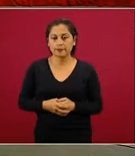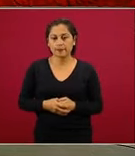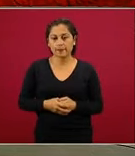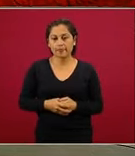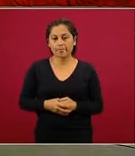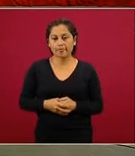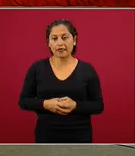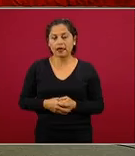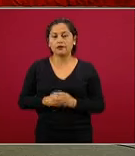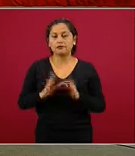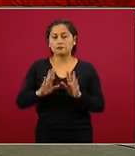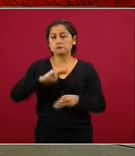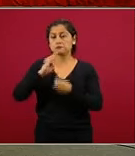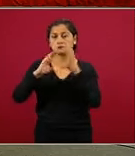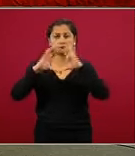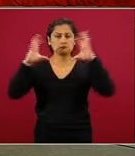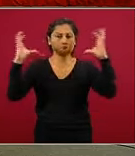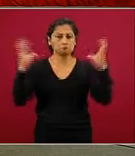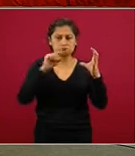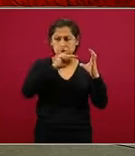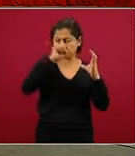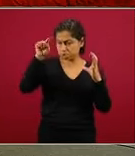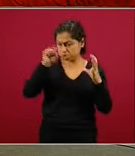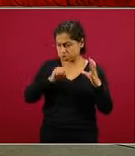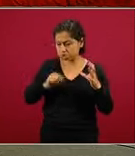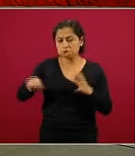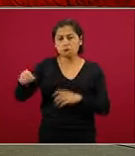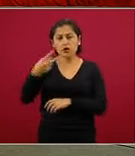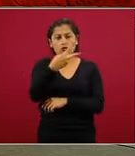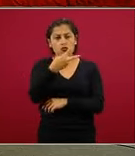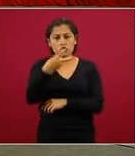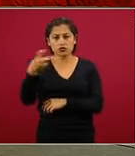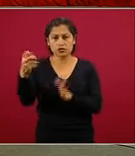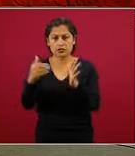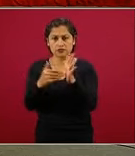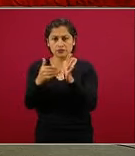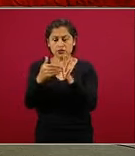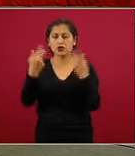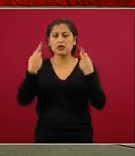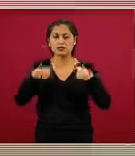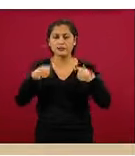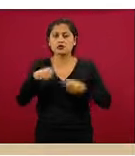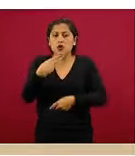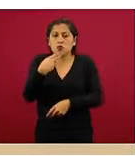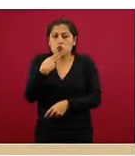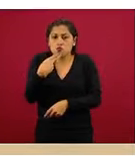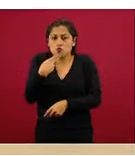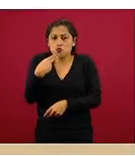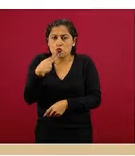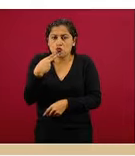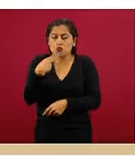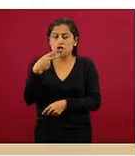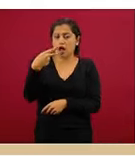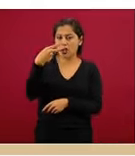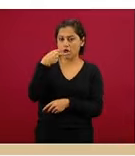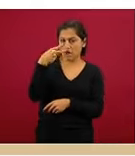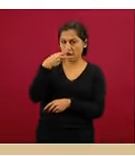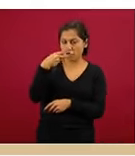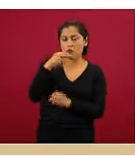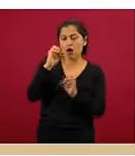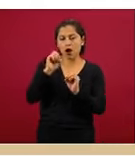Bueno, existen en el mundo casi 200 millones de usuarios consuetudinarios, significa que fuman de manera regular cannabis.